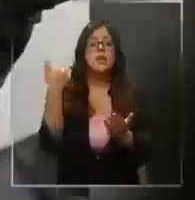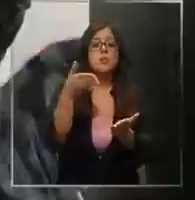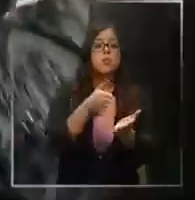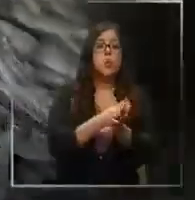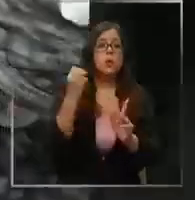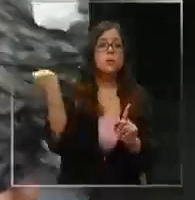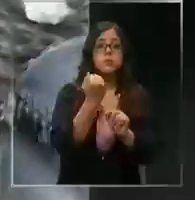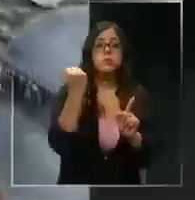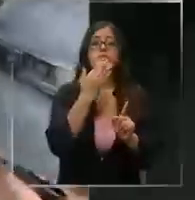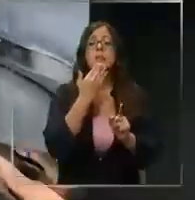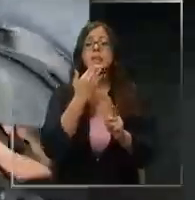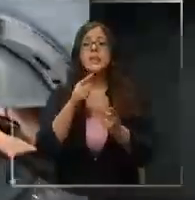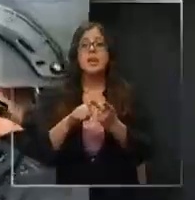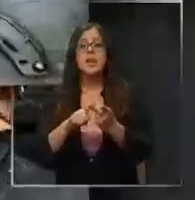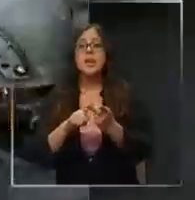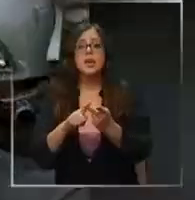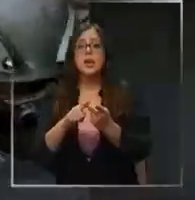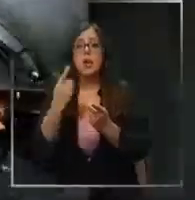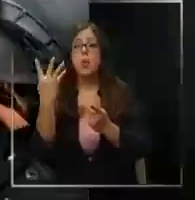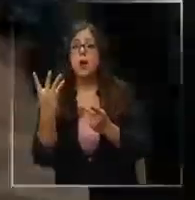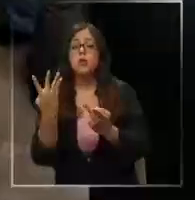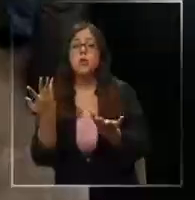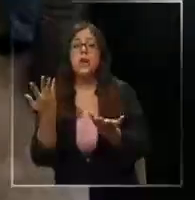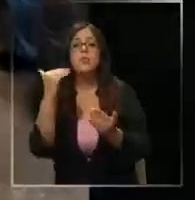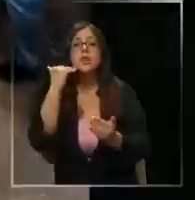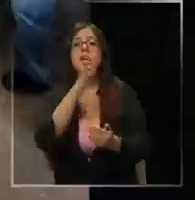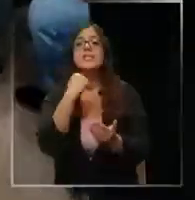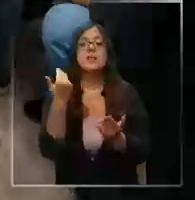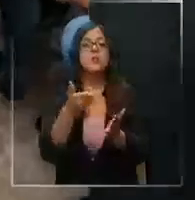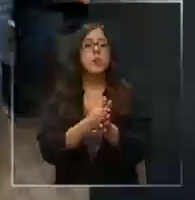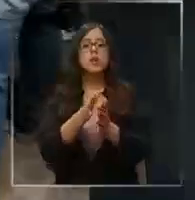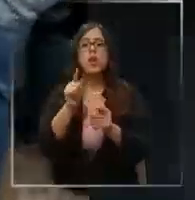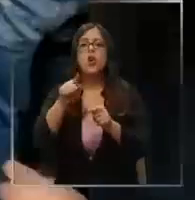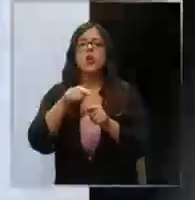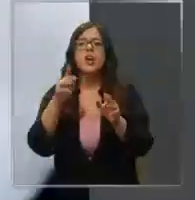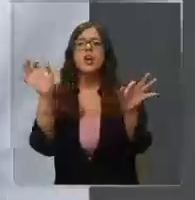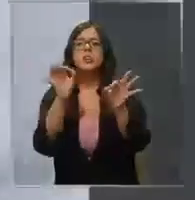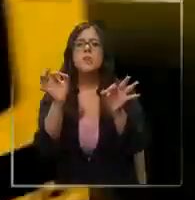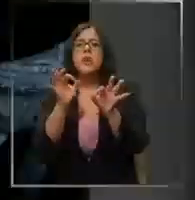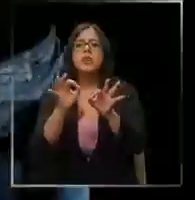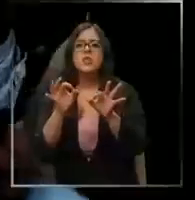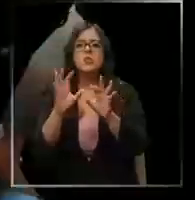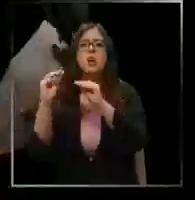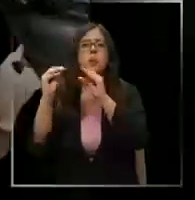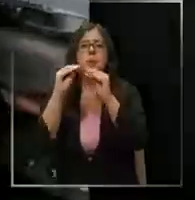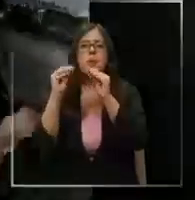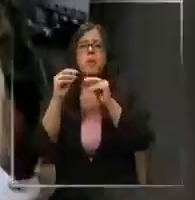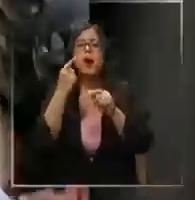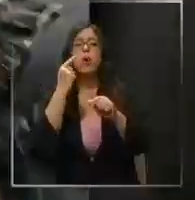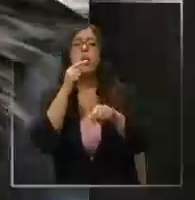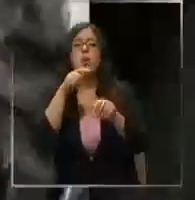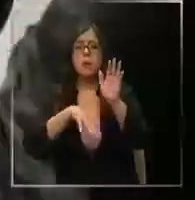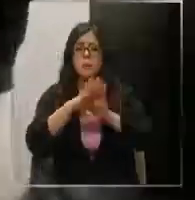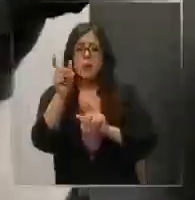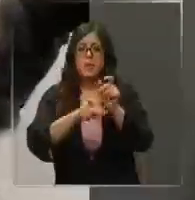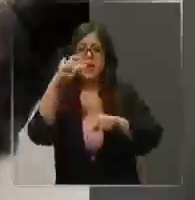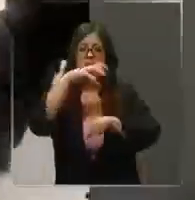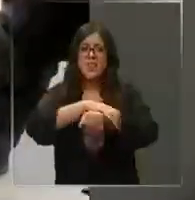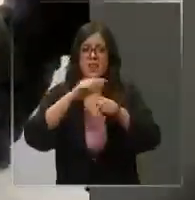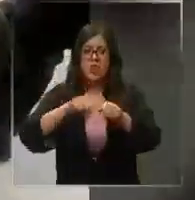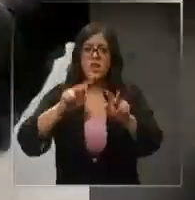4 órdenes de detención por homicidio frustrado. Estamos en vivo para la Televisión Noticias. Quería consultarle si es que hay más detenidos en términos de